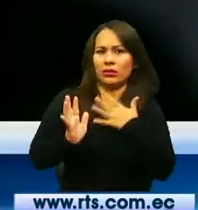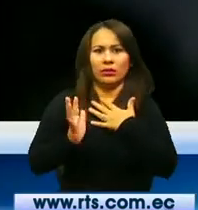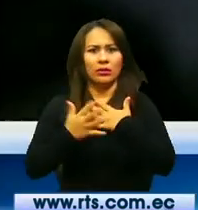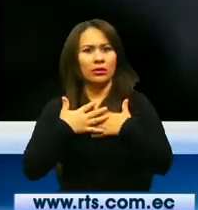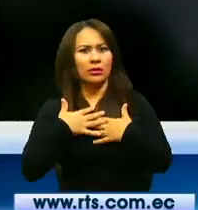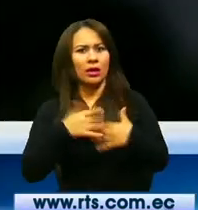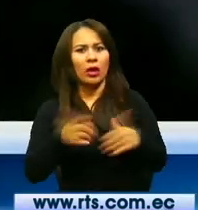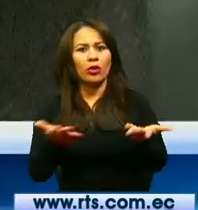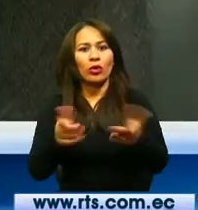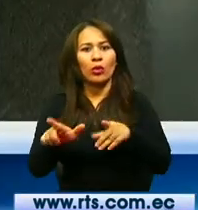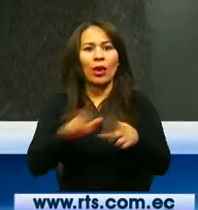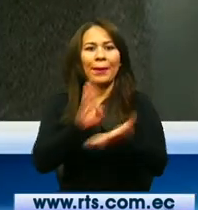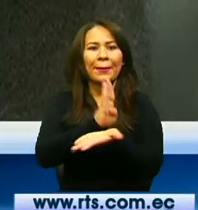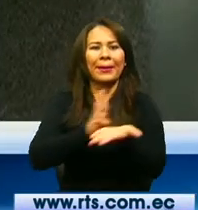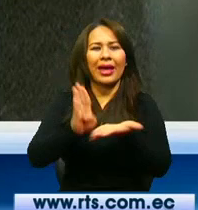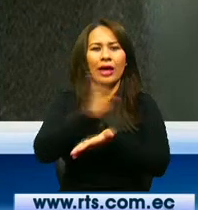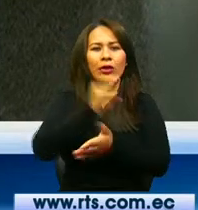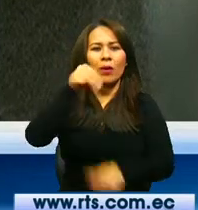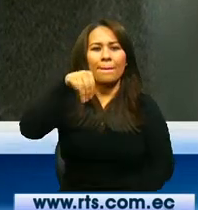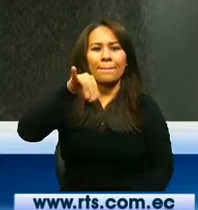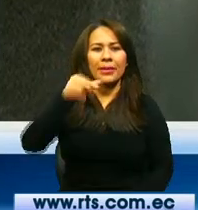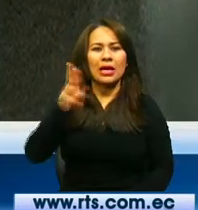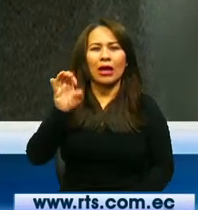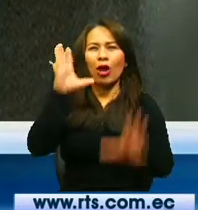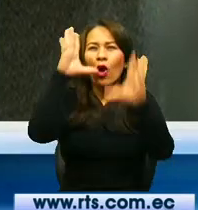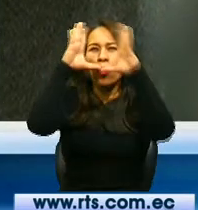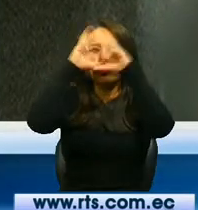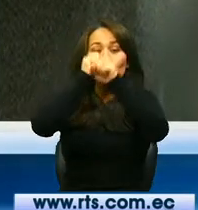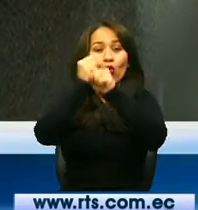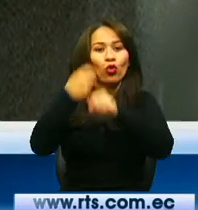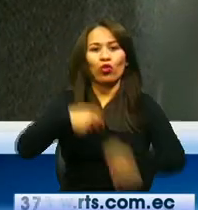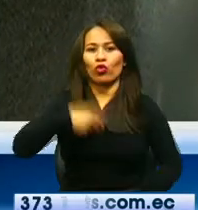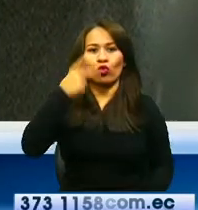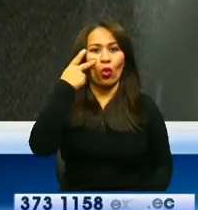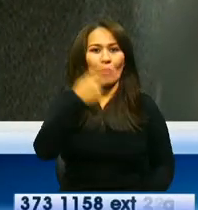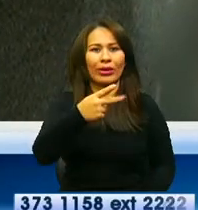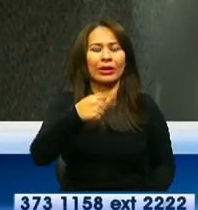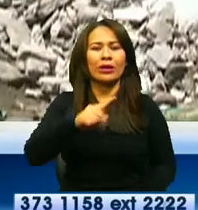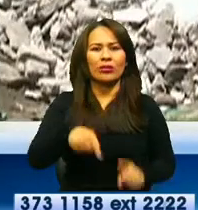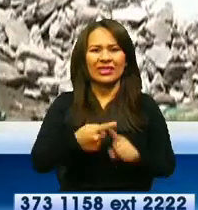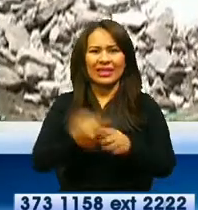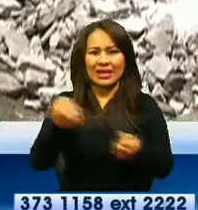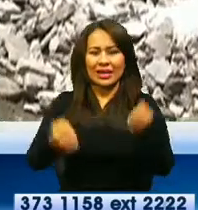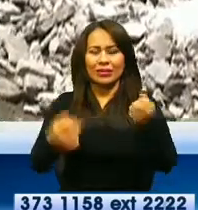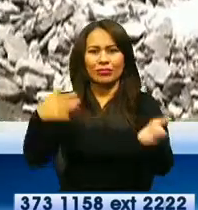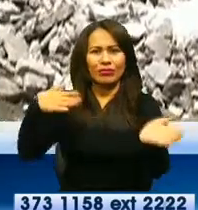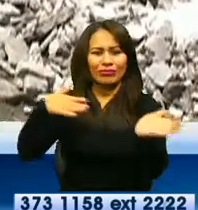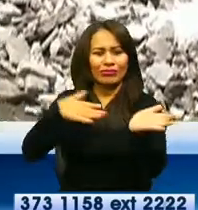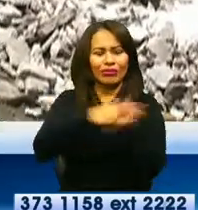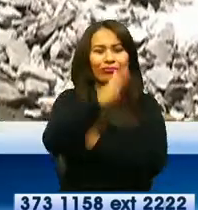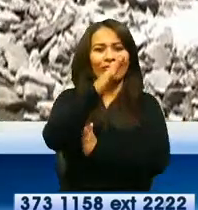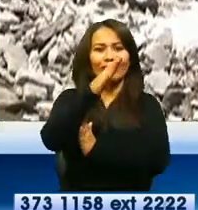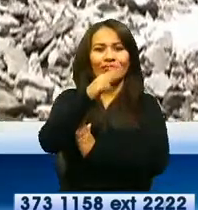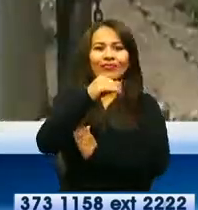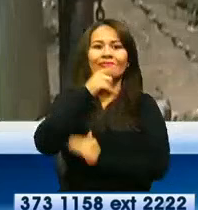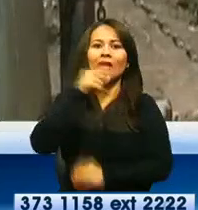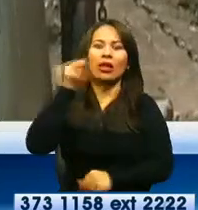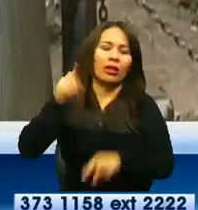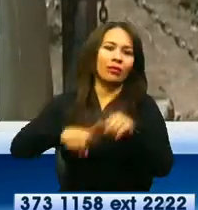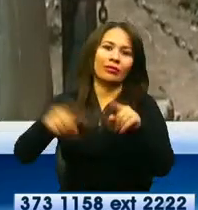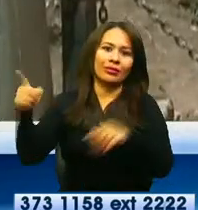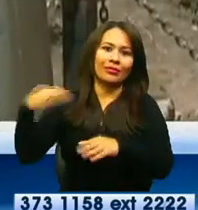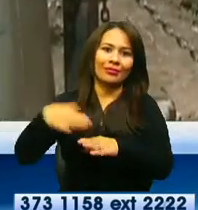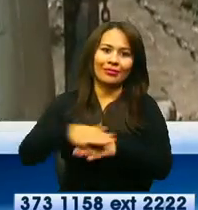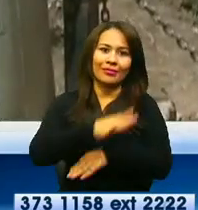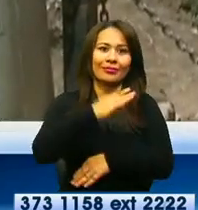del Común, pero por la oscuridad no observaron nada. En el lugar, huellas de llantas. Quienes las abandonaron no lograron pasar la cadena,